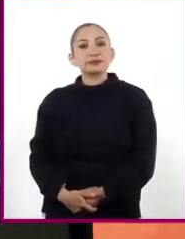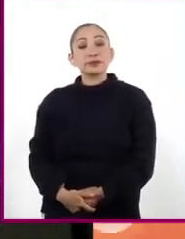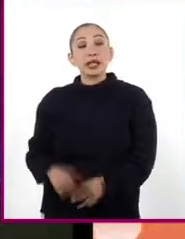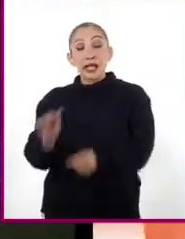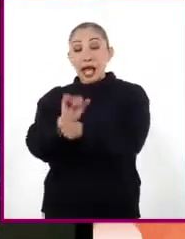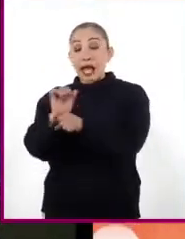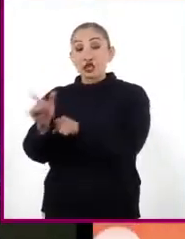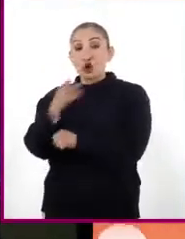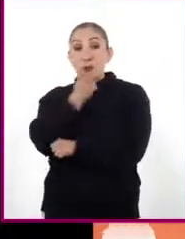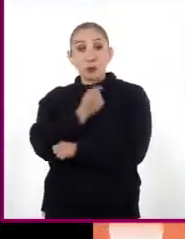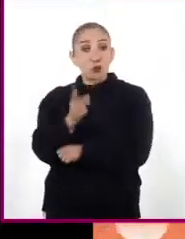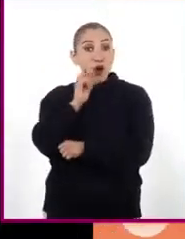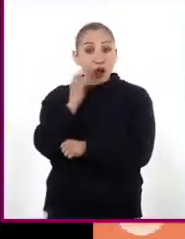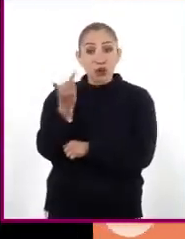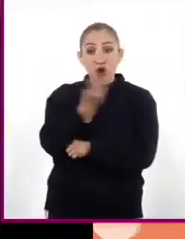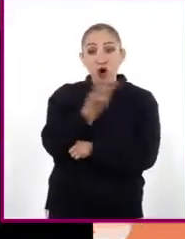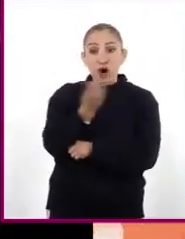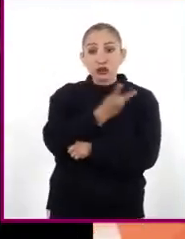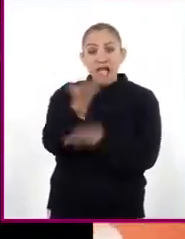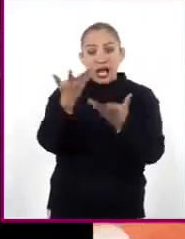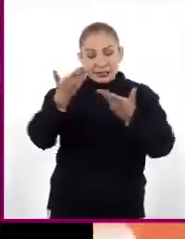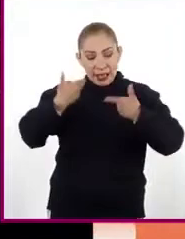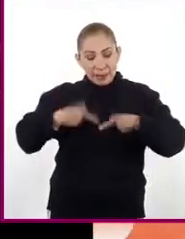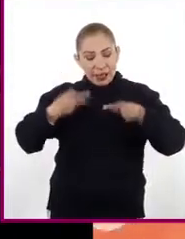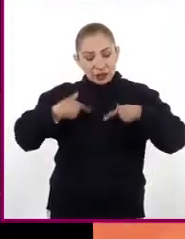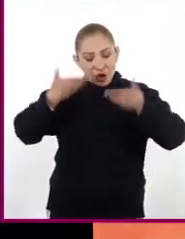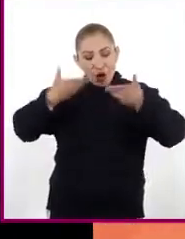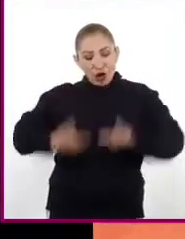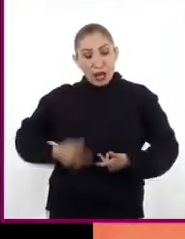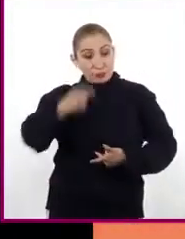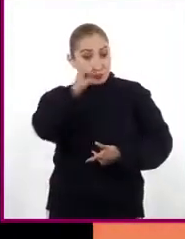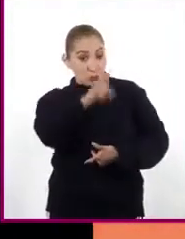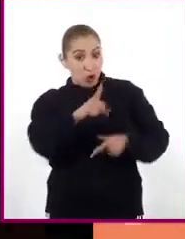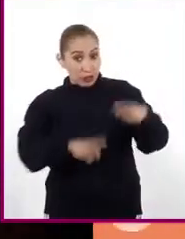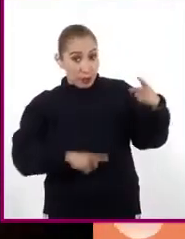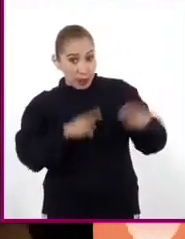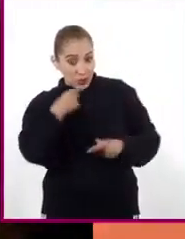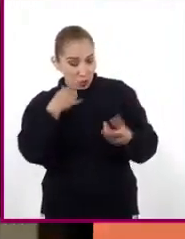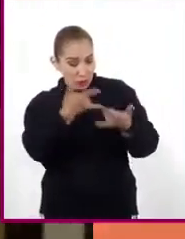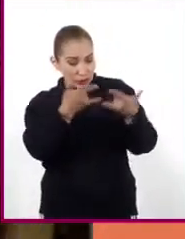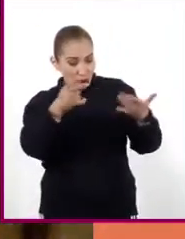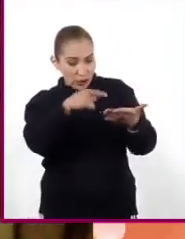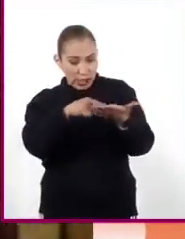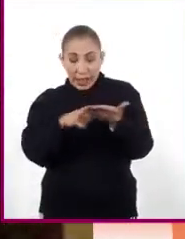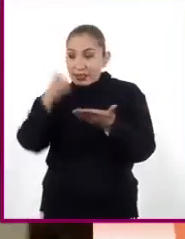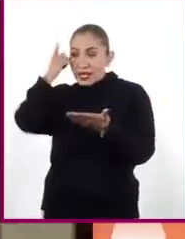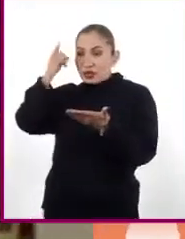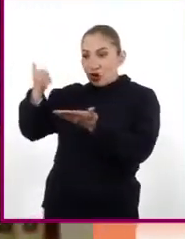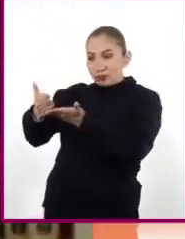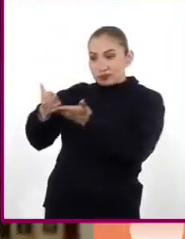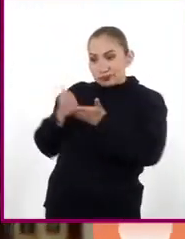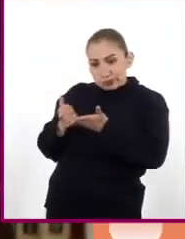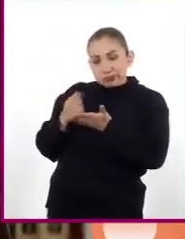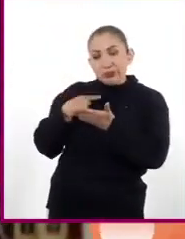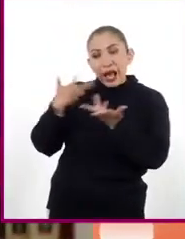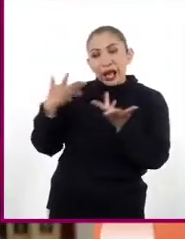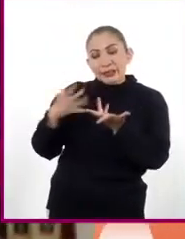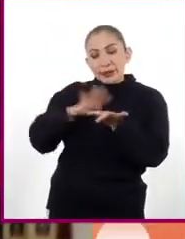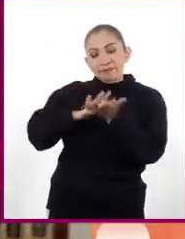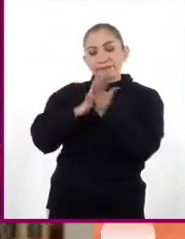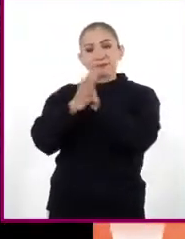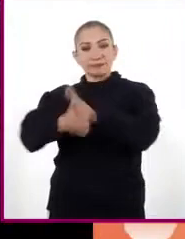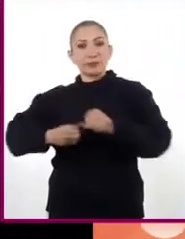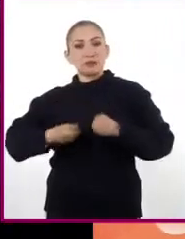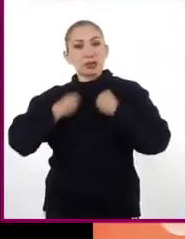Las actrices y los actores interpretarán a los personajes creados por el dramaturgo y, con la guía del director, harán que estos